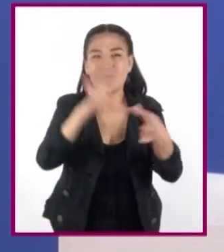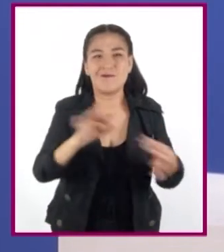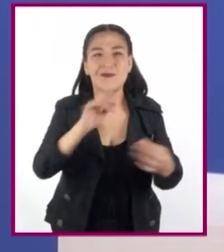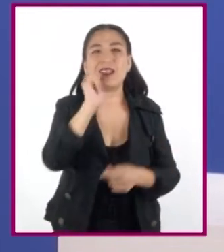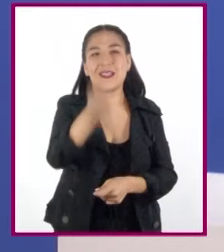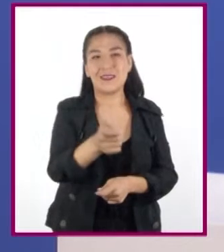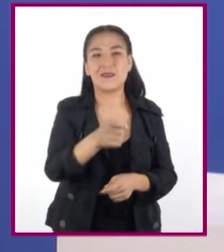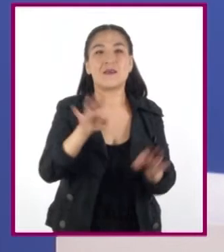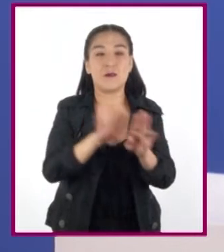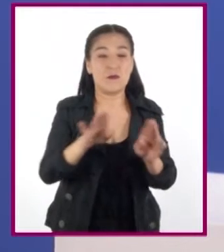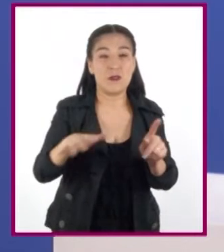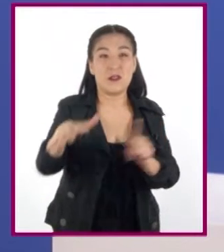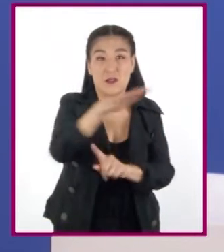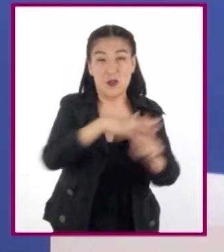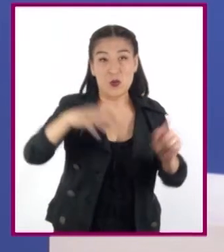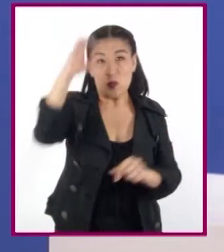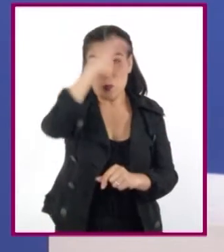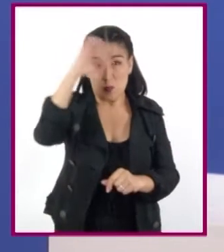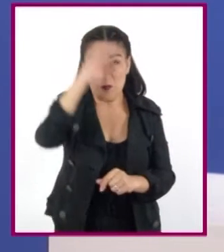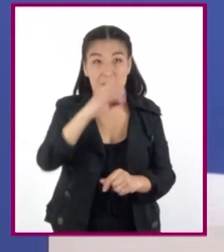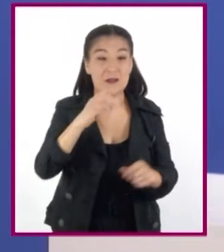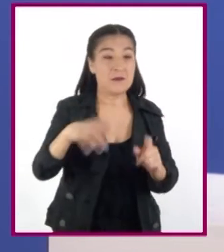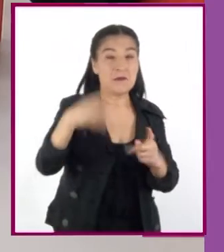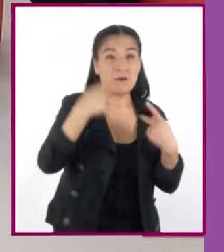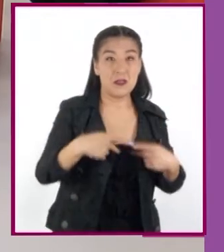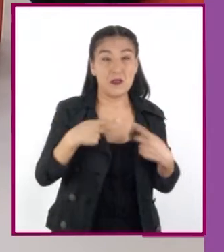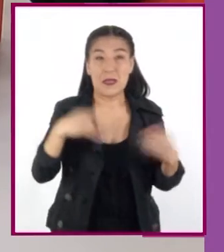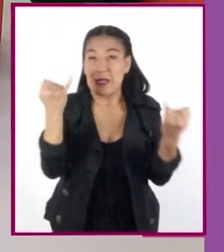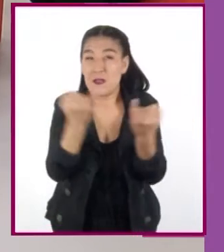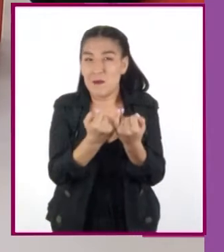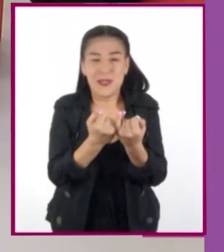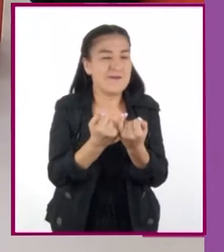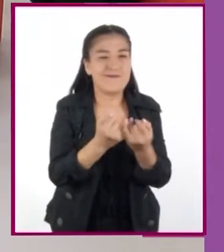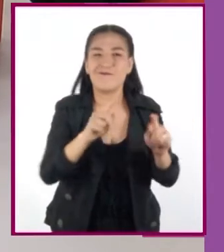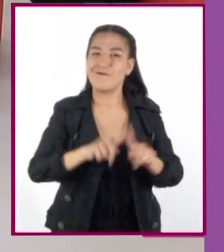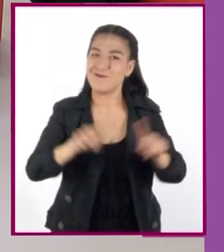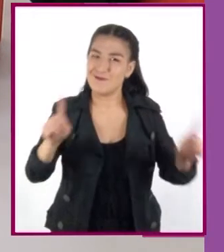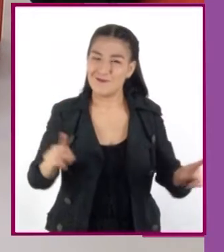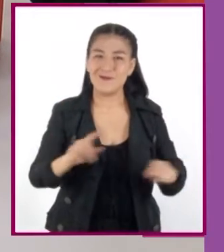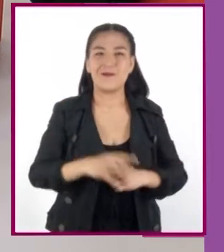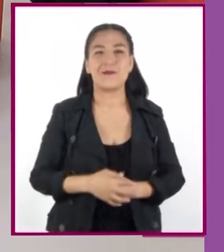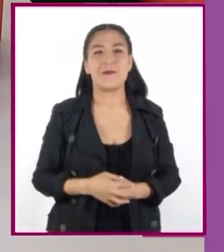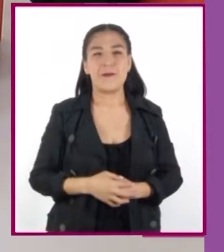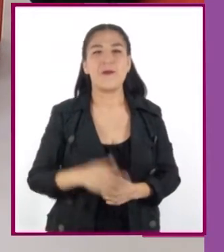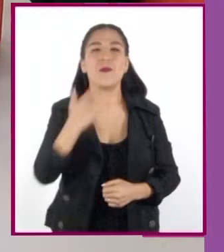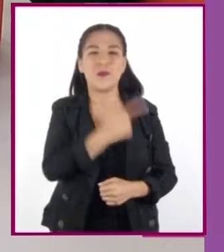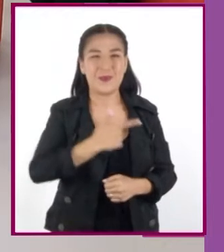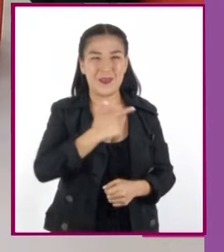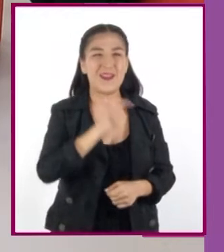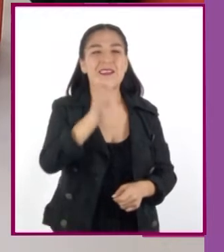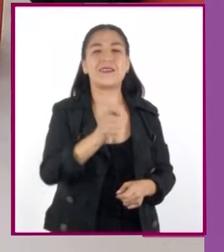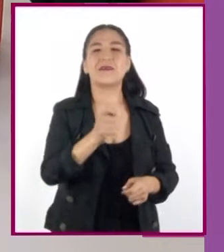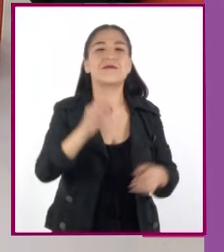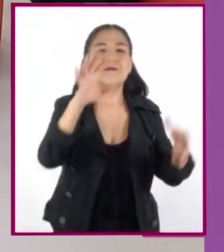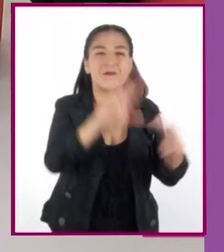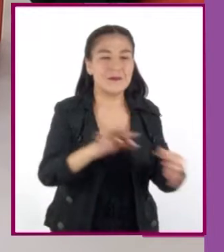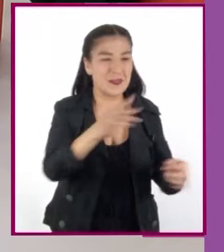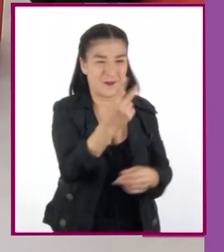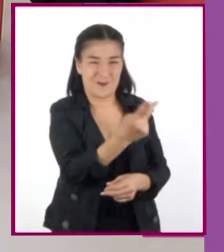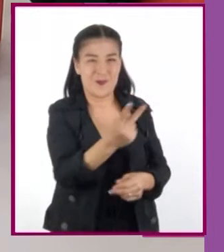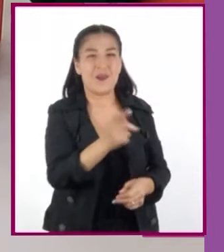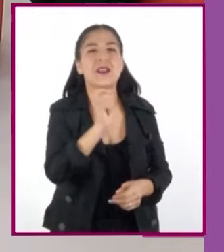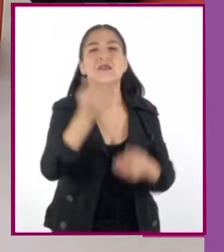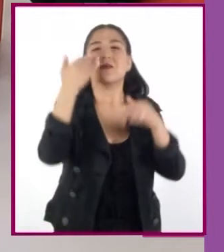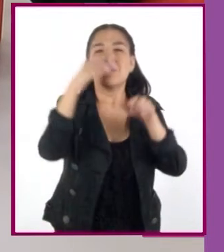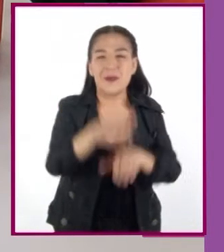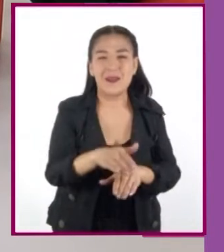sociedades y culturas se ven de la misma forma. Me gustaría que nos explicaran un poco